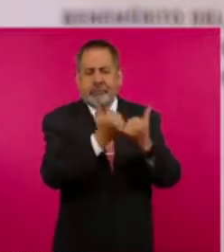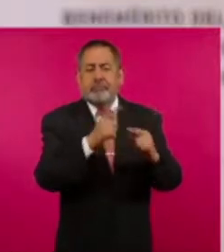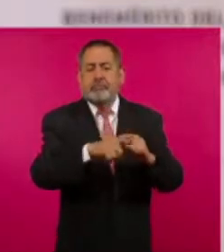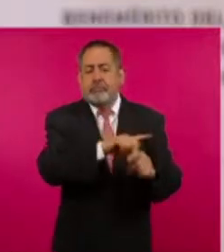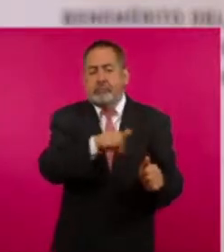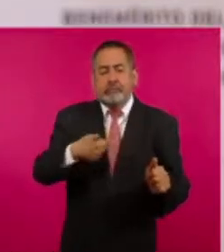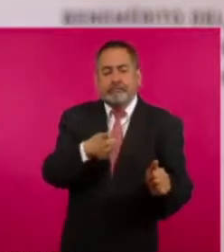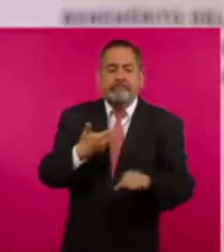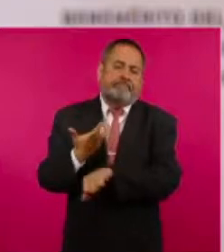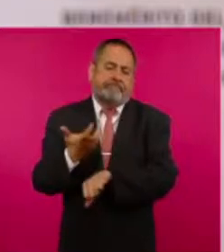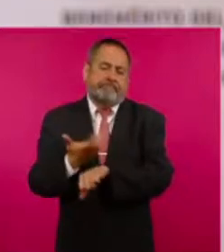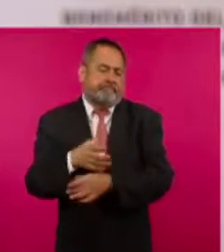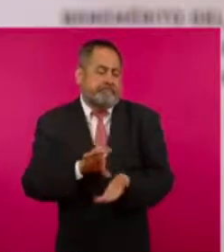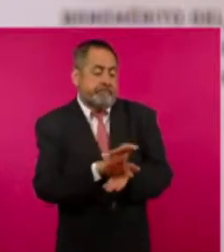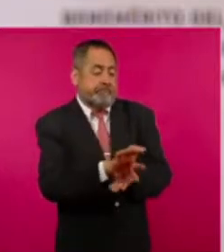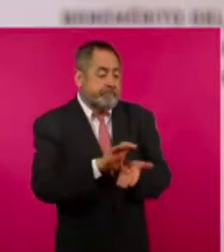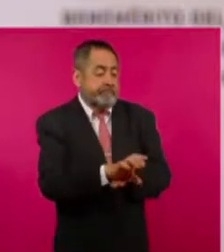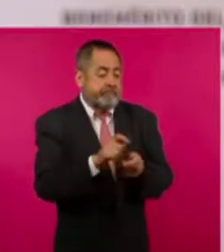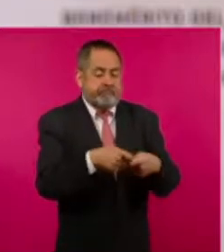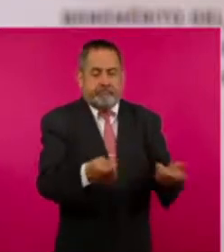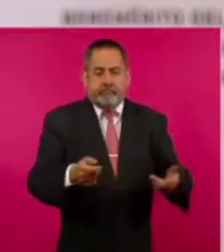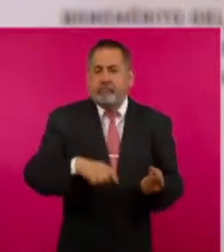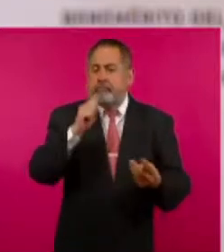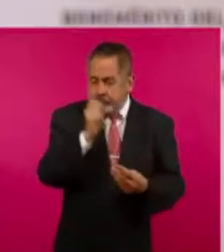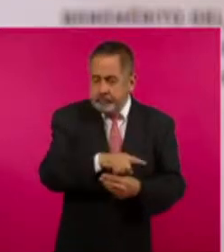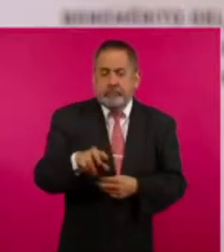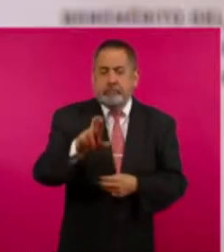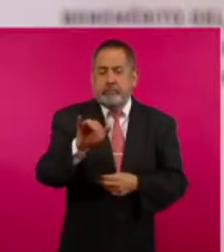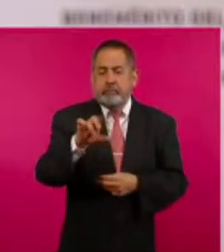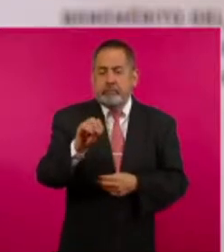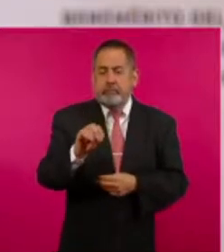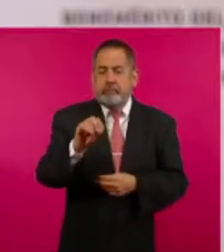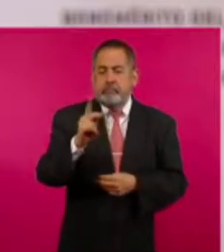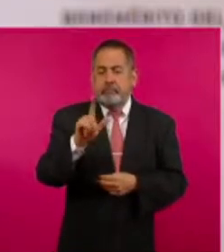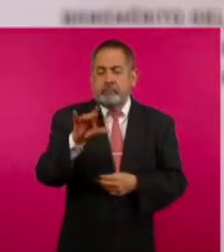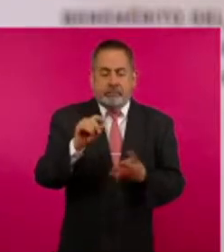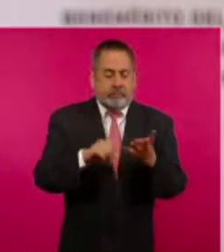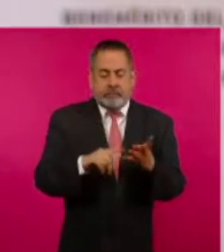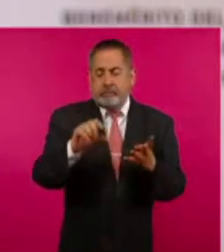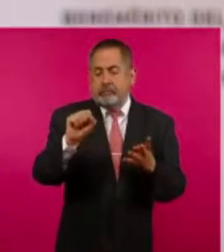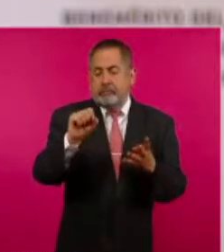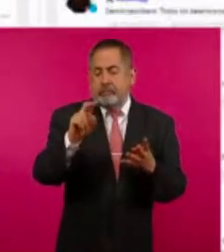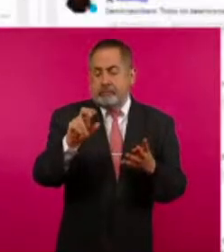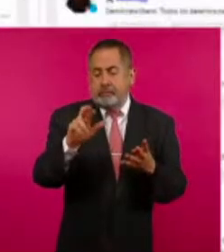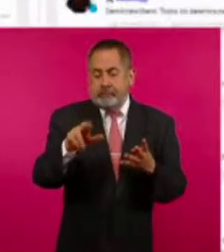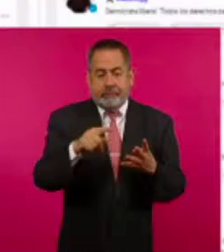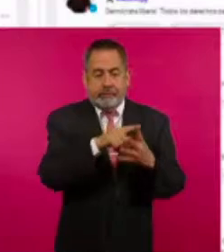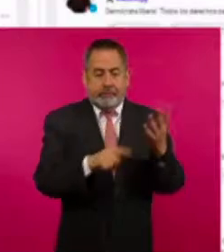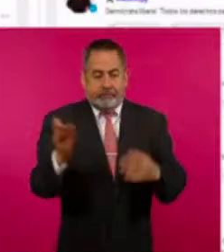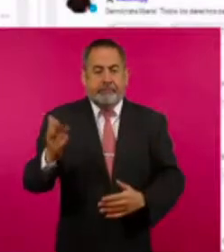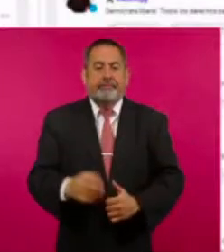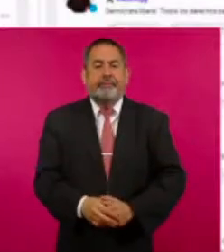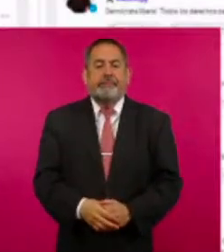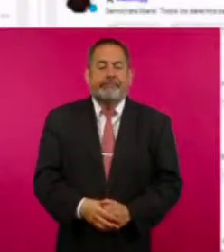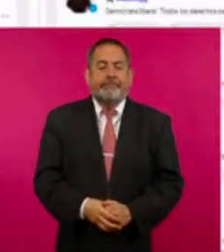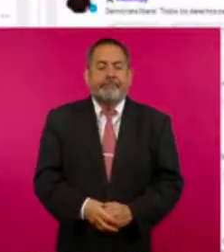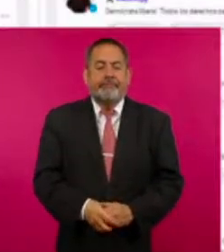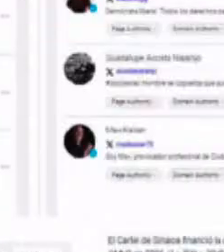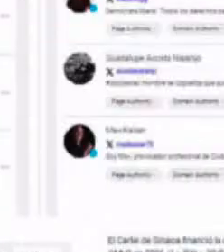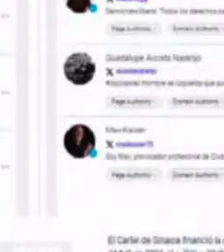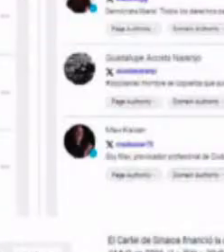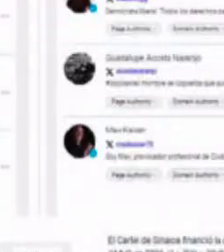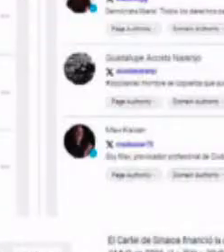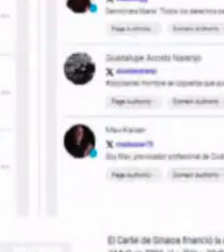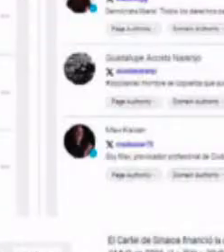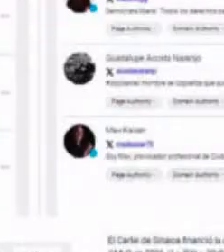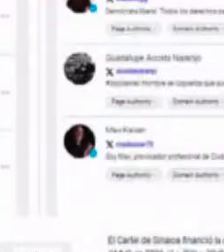Estados Unidos. También está Ricardo Salinas Pliego y José María Aznar, y que es una de las impulsoras de la campaña digital en el